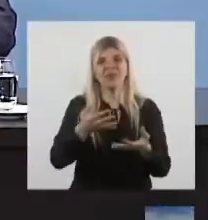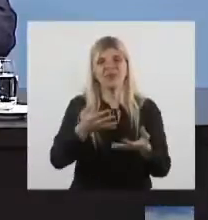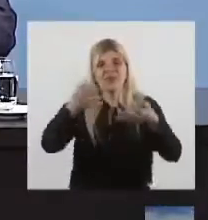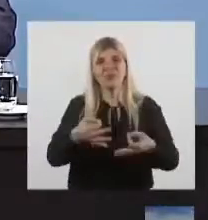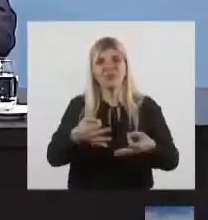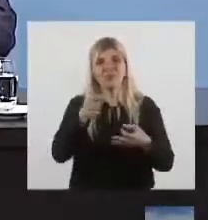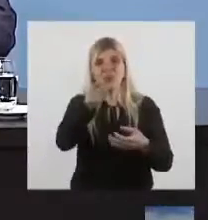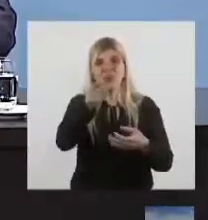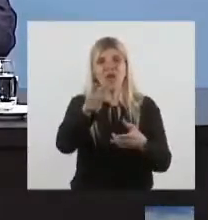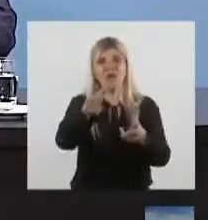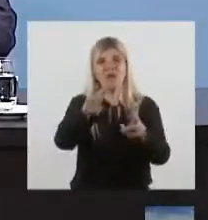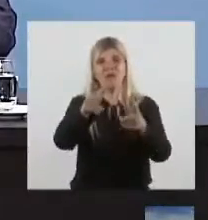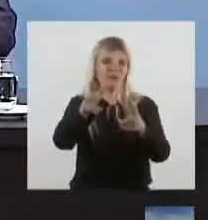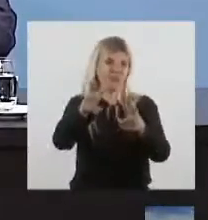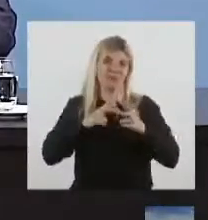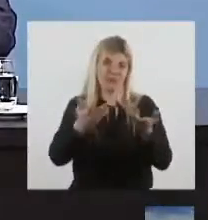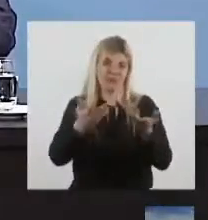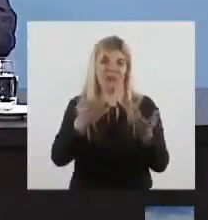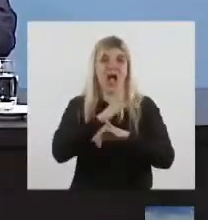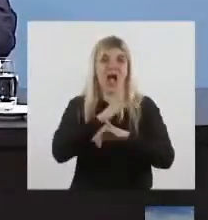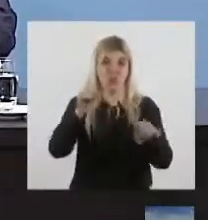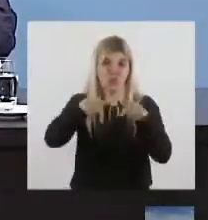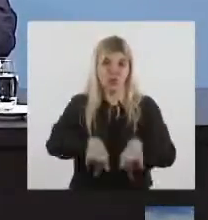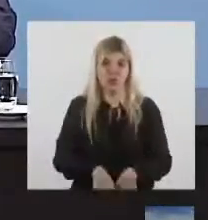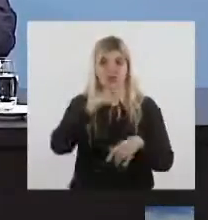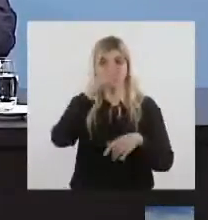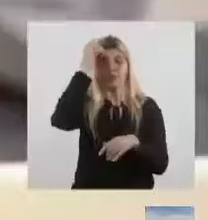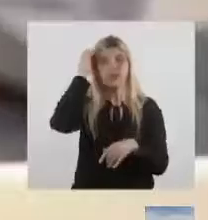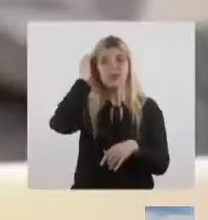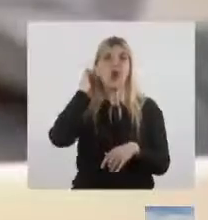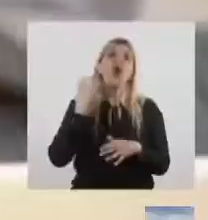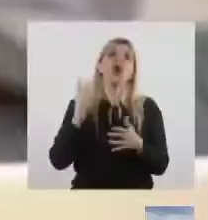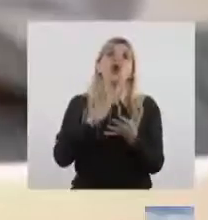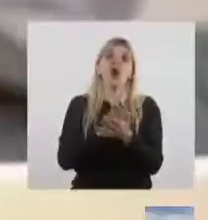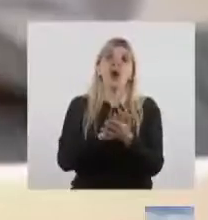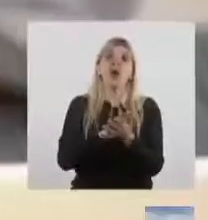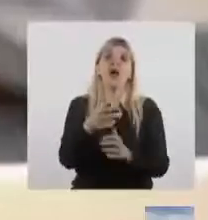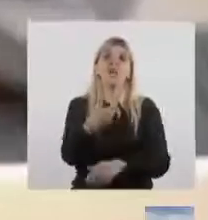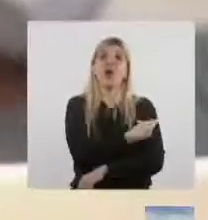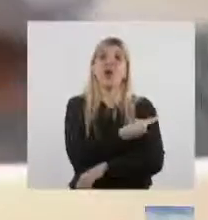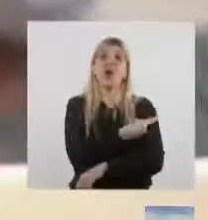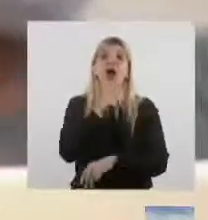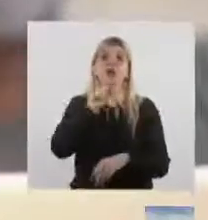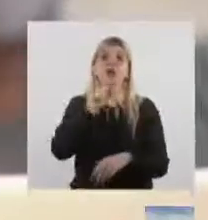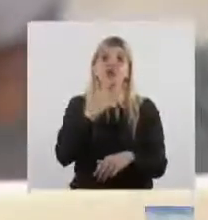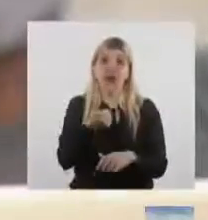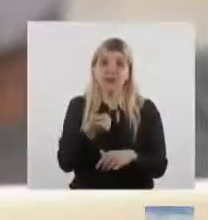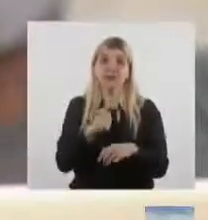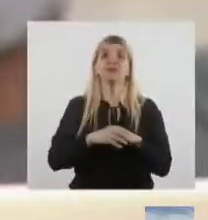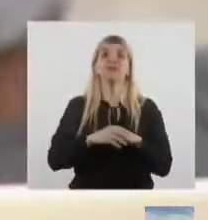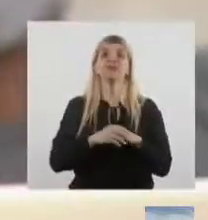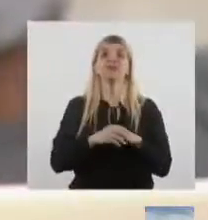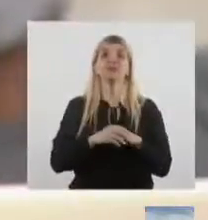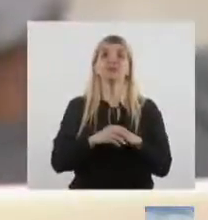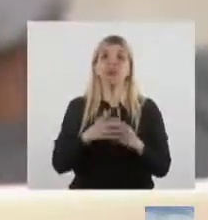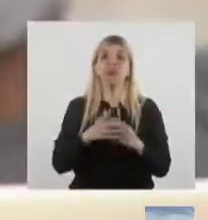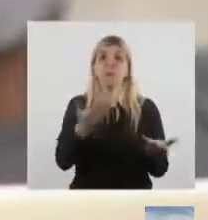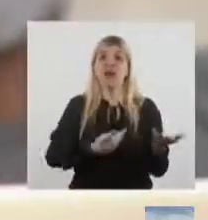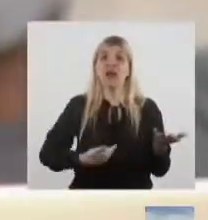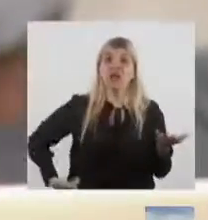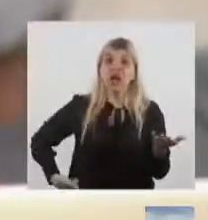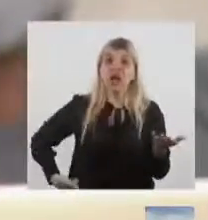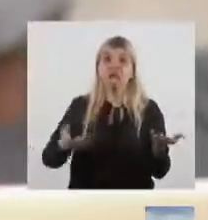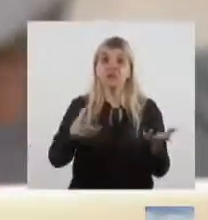que hicieron en relación a la vacuna rusa sí el presidente